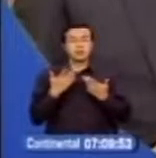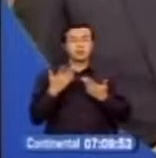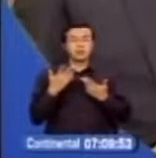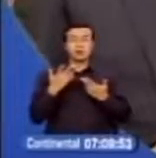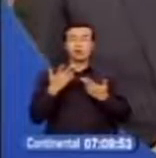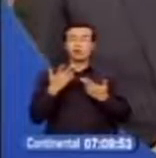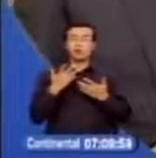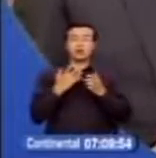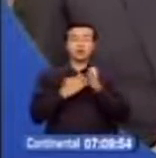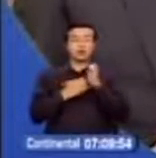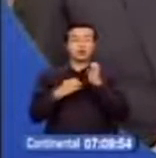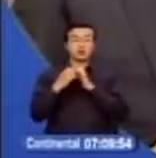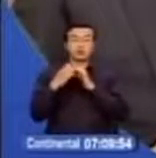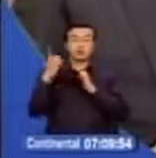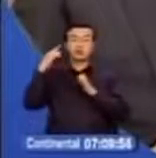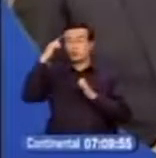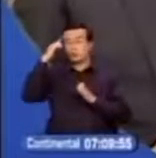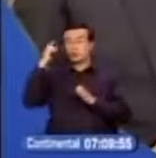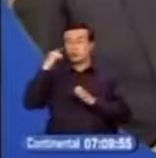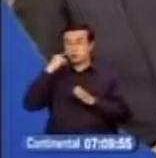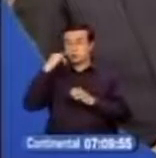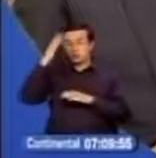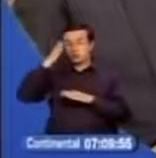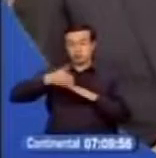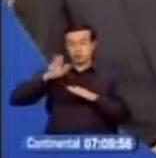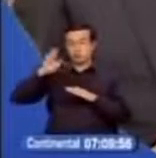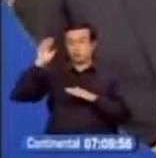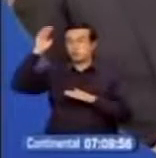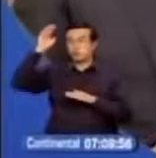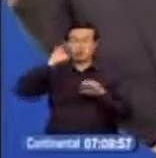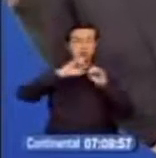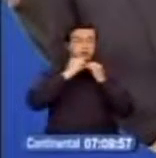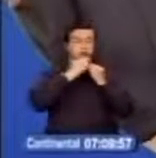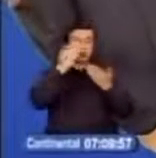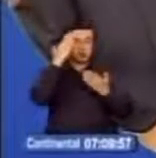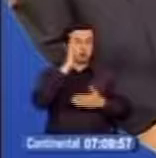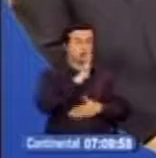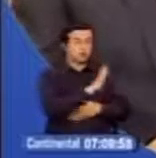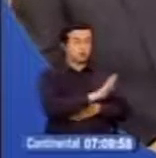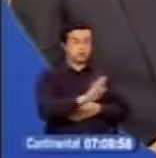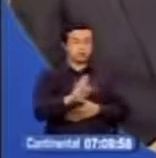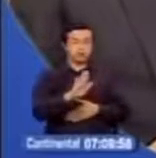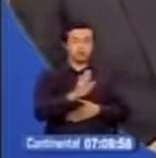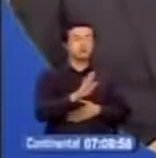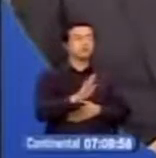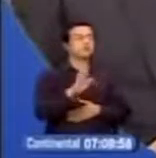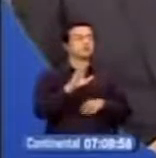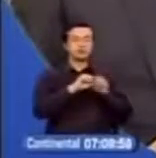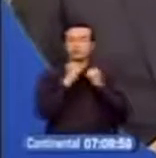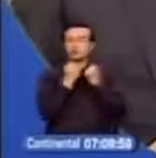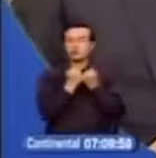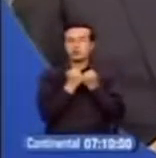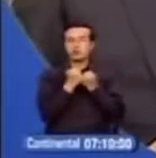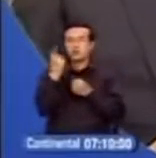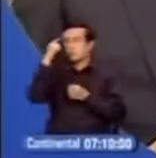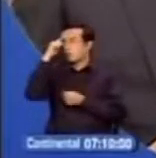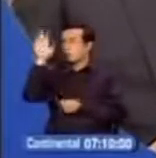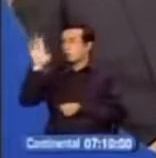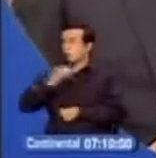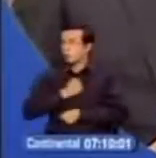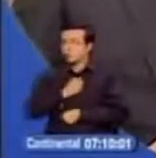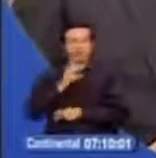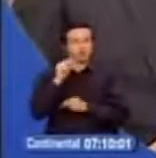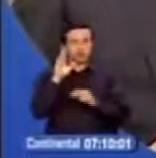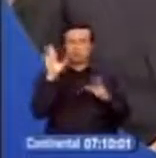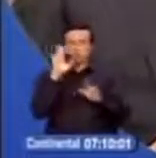Estado, no cruzamos el umbral del Estado. Los partidos y movimientos políticos somos de la sociedad, no del Estado. El